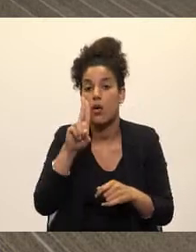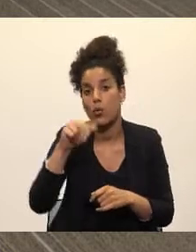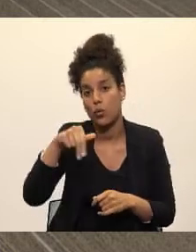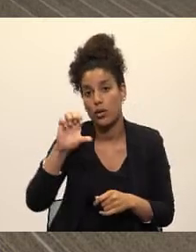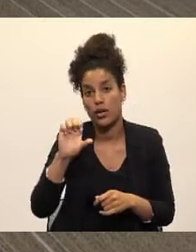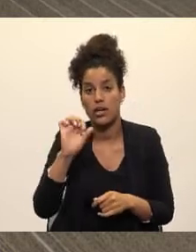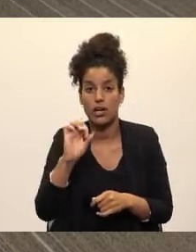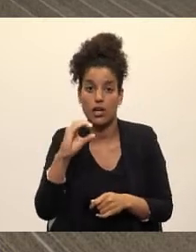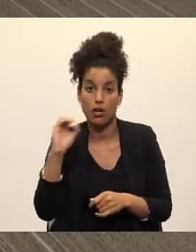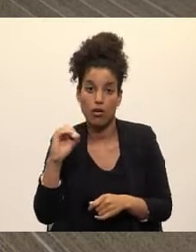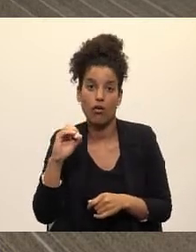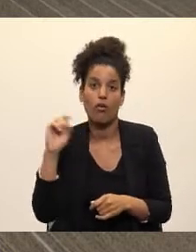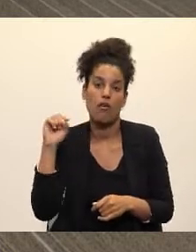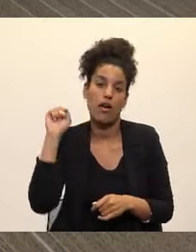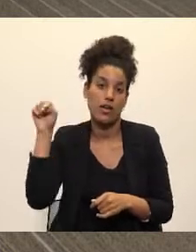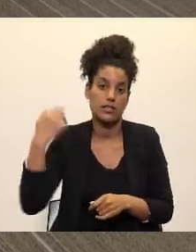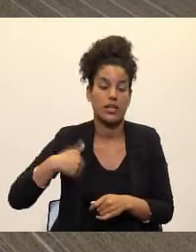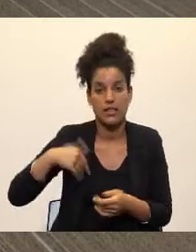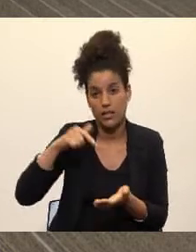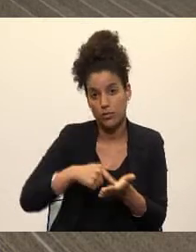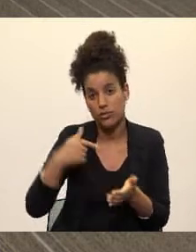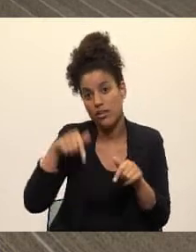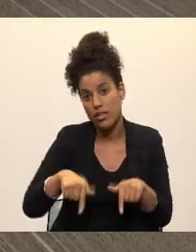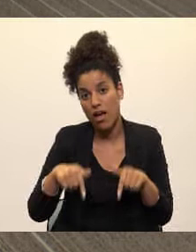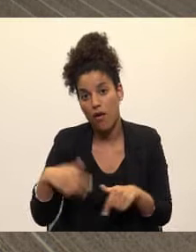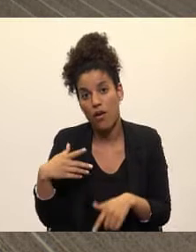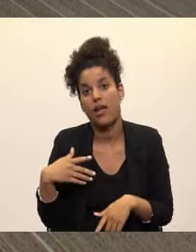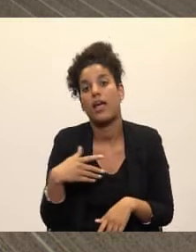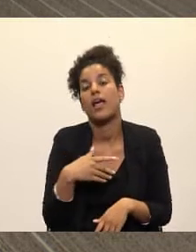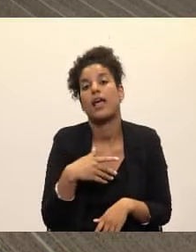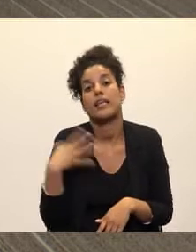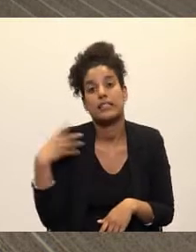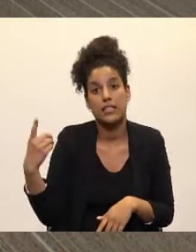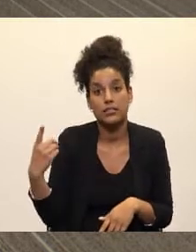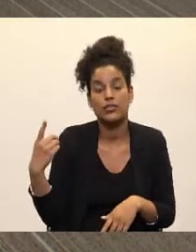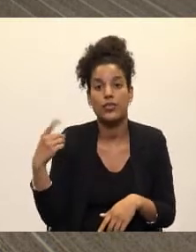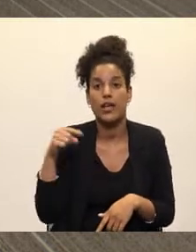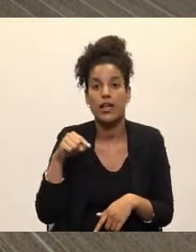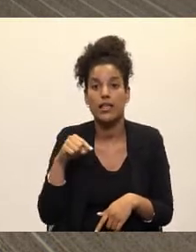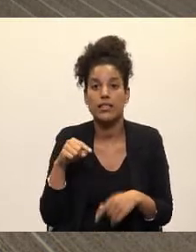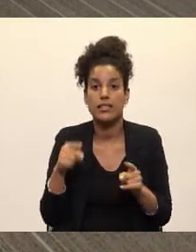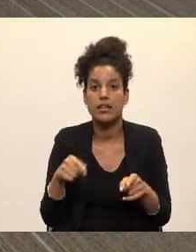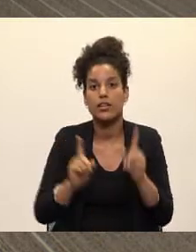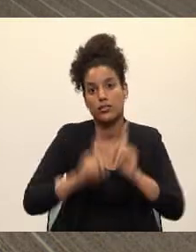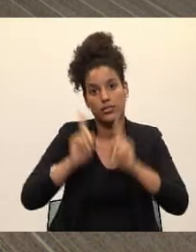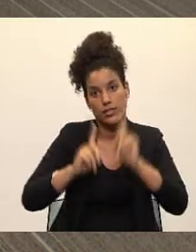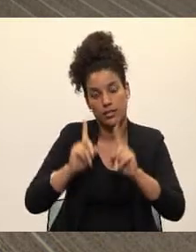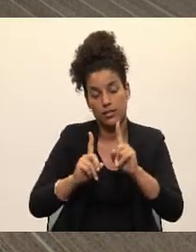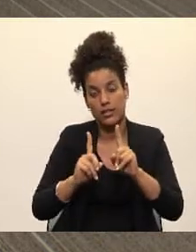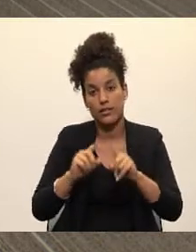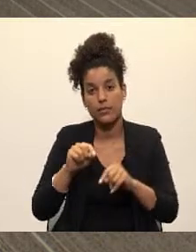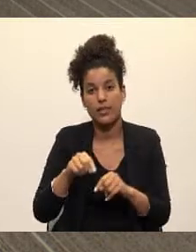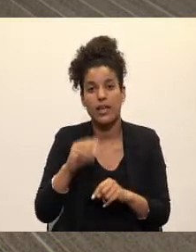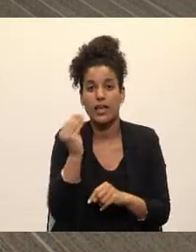sede regional de Buenos Aires, y actualmente es directora del Centro de Políticas de Educación, Comunicación y Tecnologías en la Universidad Nacional de